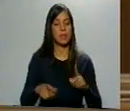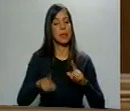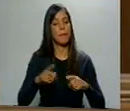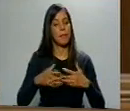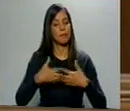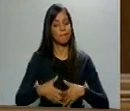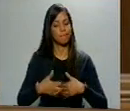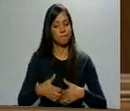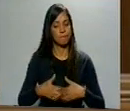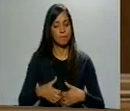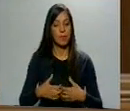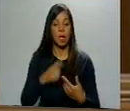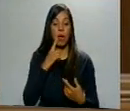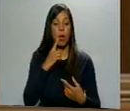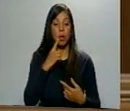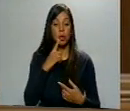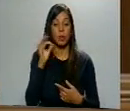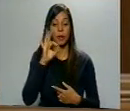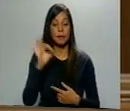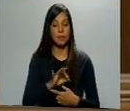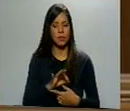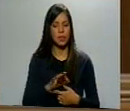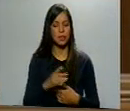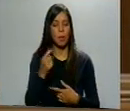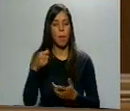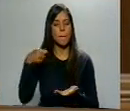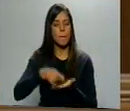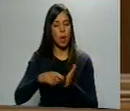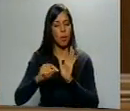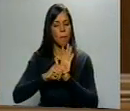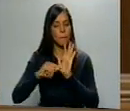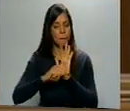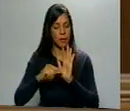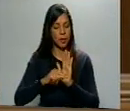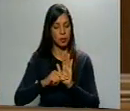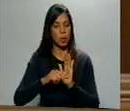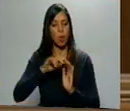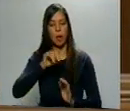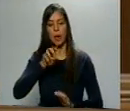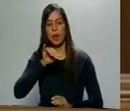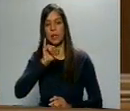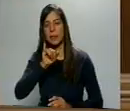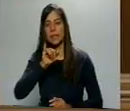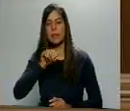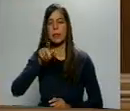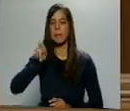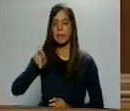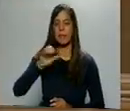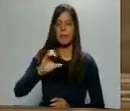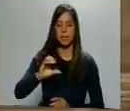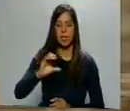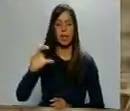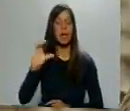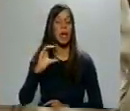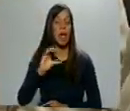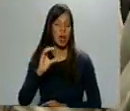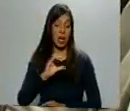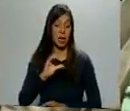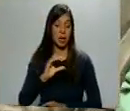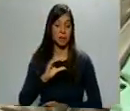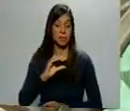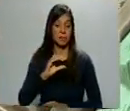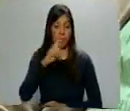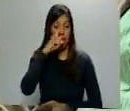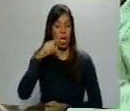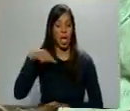producida en el índice de precios al consumidor IPC del área metropolitana de Caracas en el